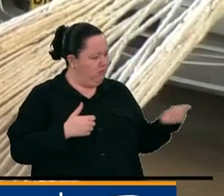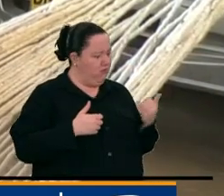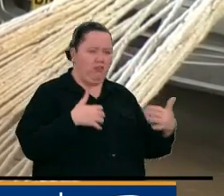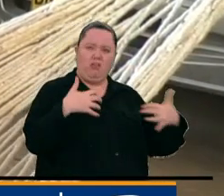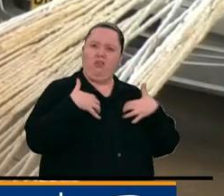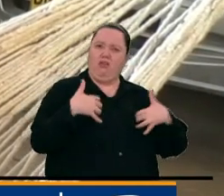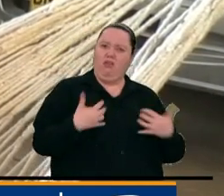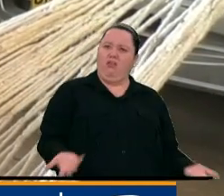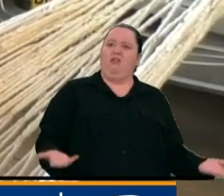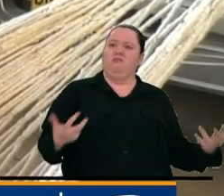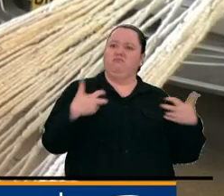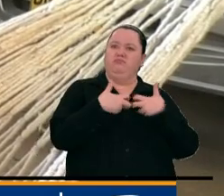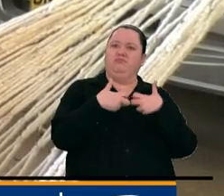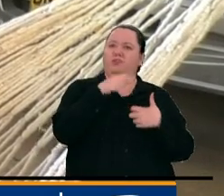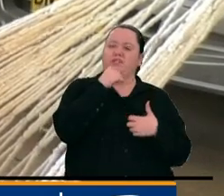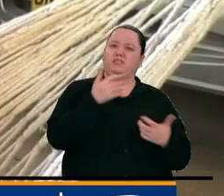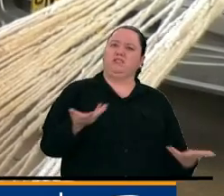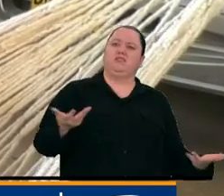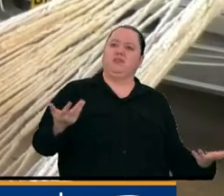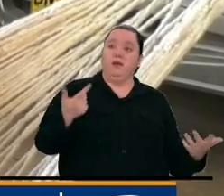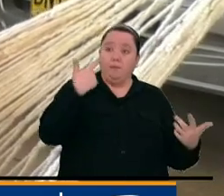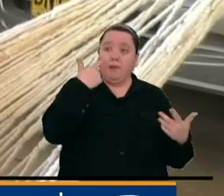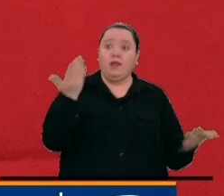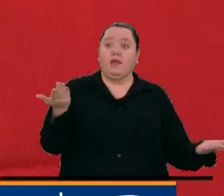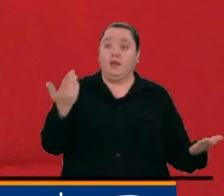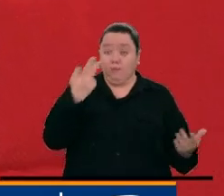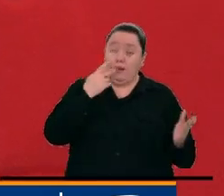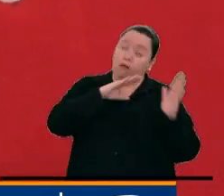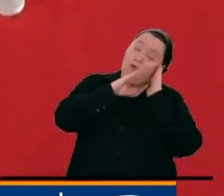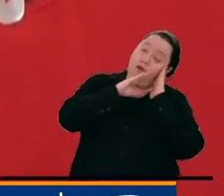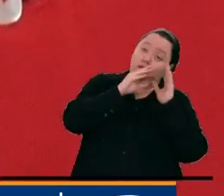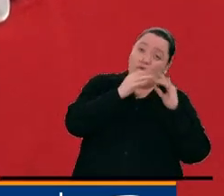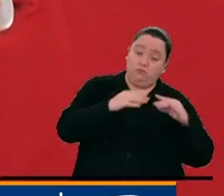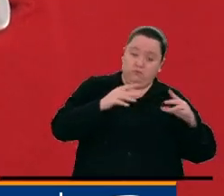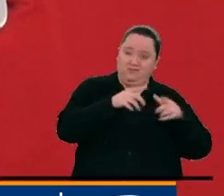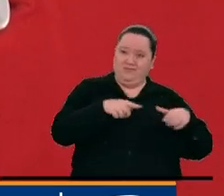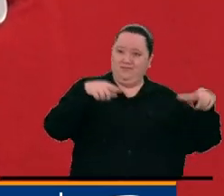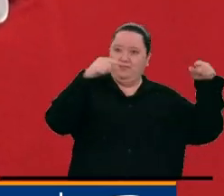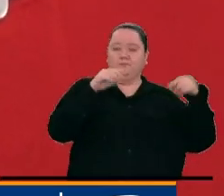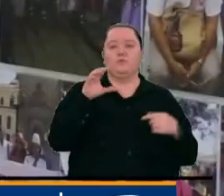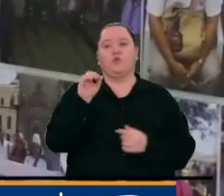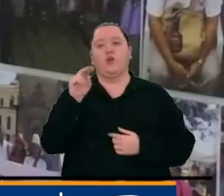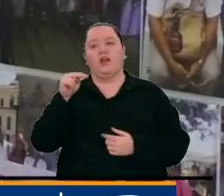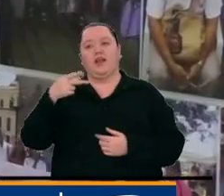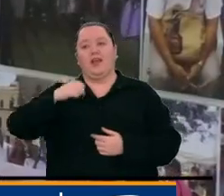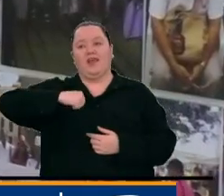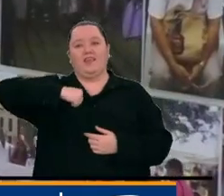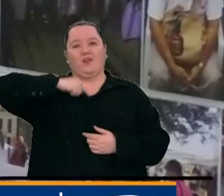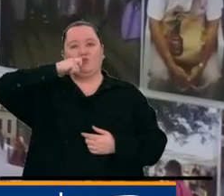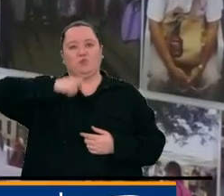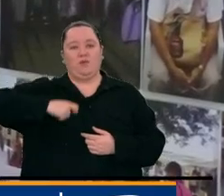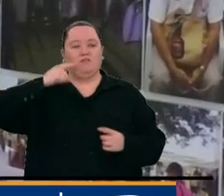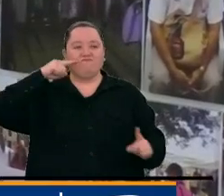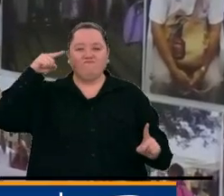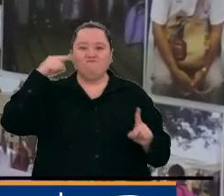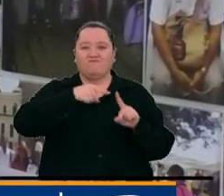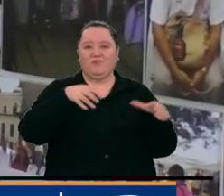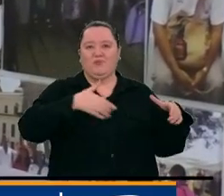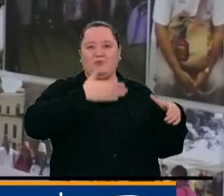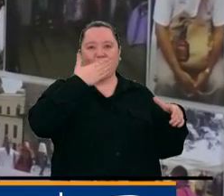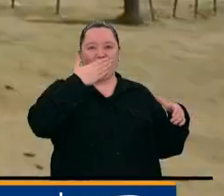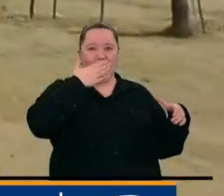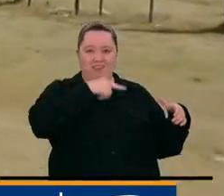estamos padeciendo de energía, mire que todo, aquí donde estamos, vean cómo dormimos. Desde la ONG de Derechos Humanos Nación Guayú explican